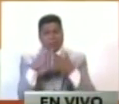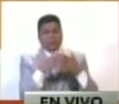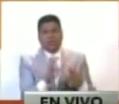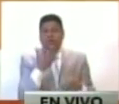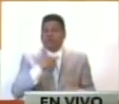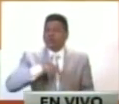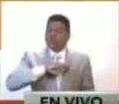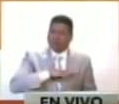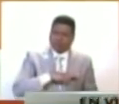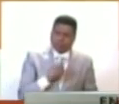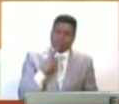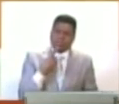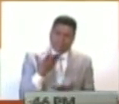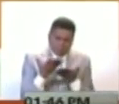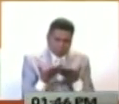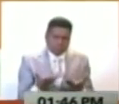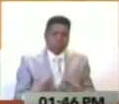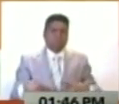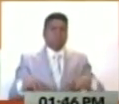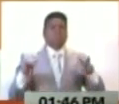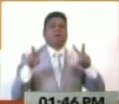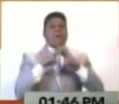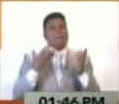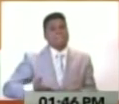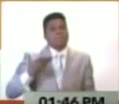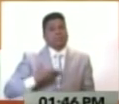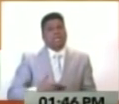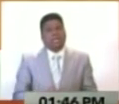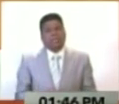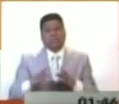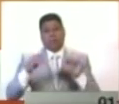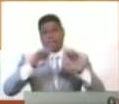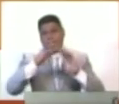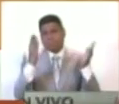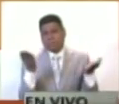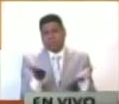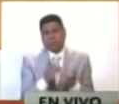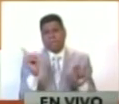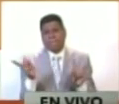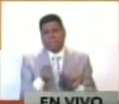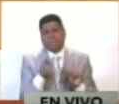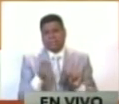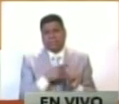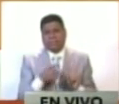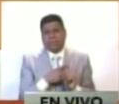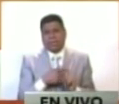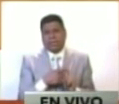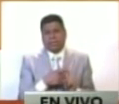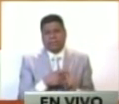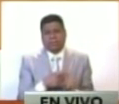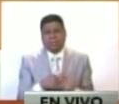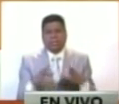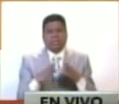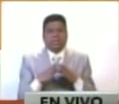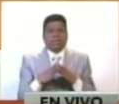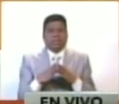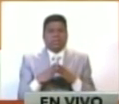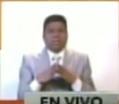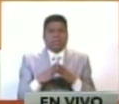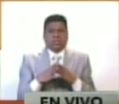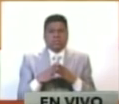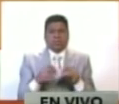resaltado la relevancia que tiene este movimiento a nivel mundial y principalmente en el seno de la Organización de las Naciones